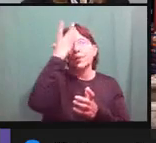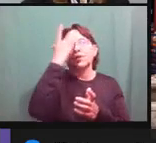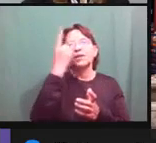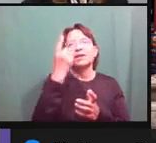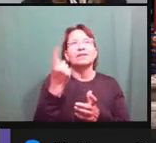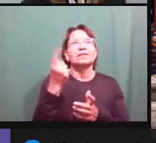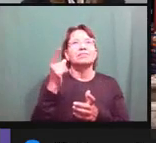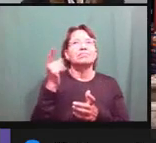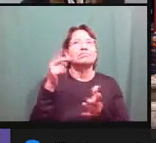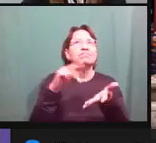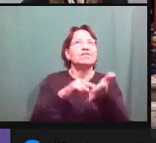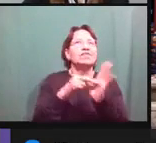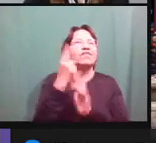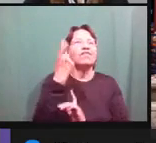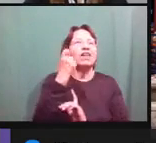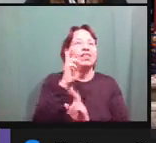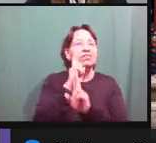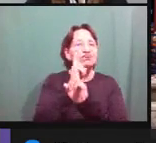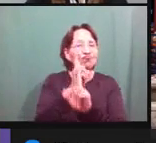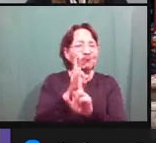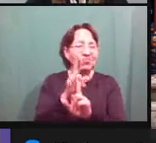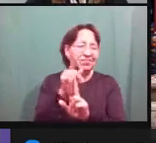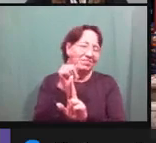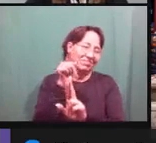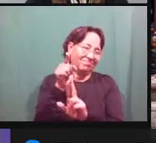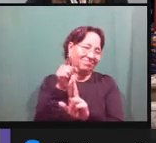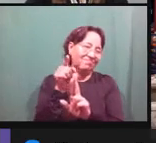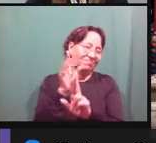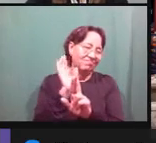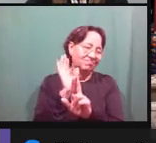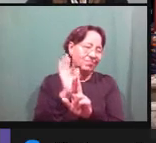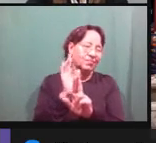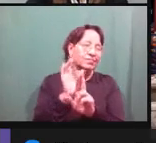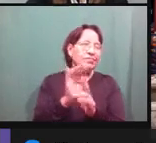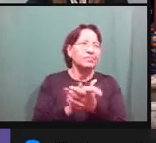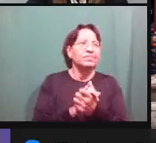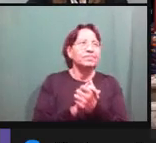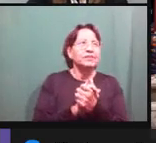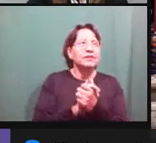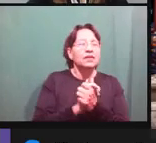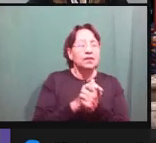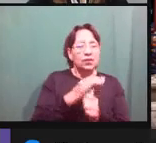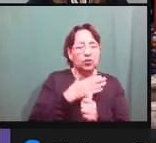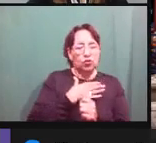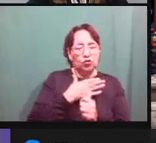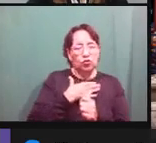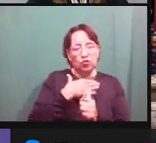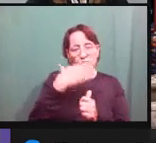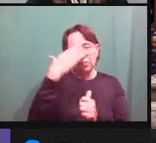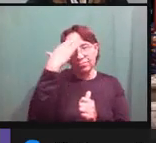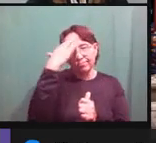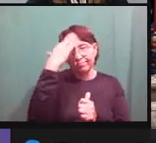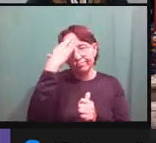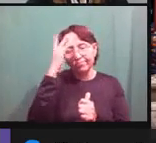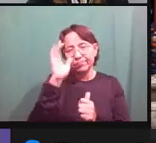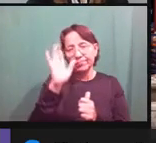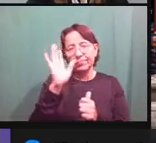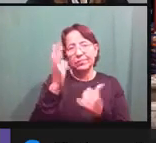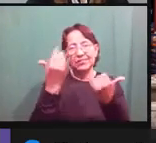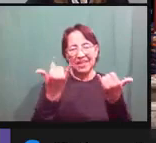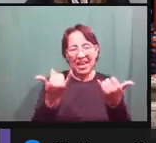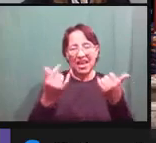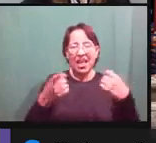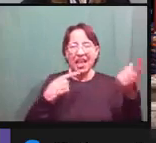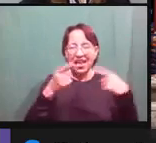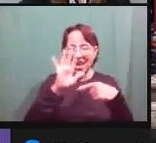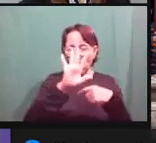reconocimiento por las bases. O sea, creo que tiene que ver y atraviesa un poco, y yo sé que ya vamos a entrar en un rato en este debate y en